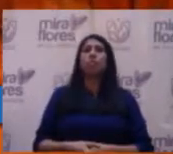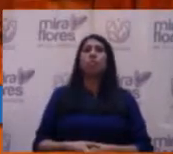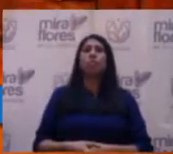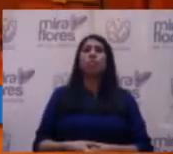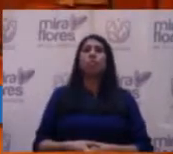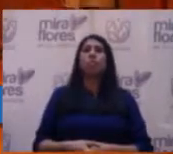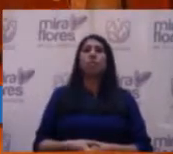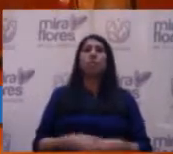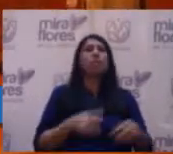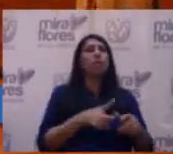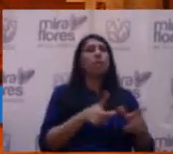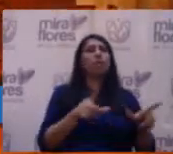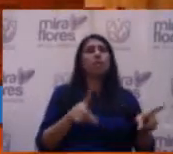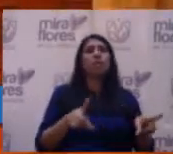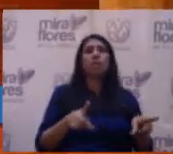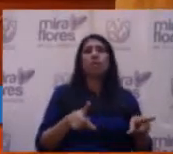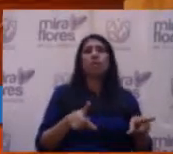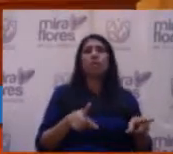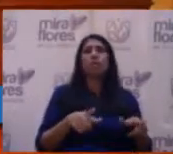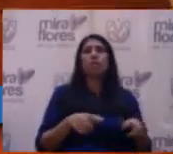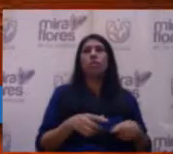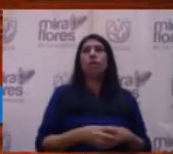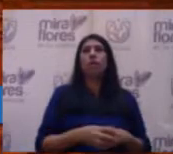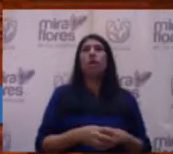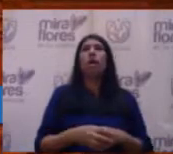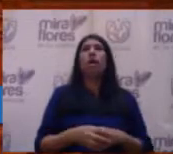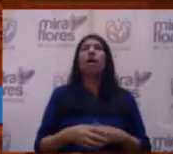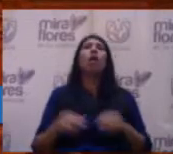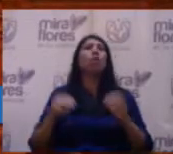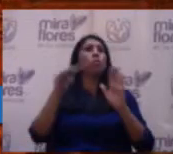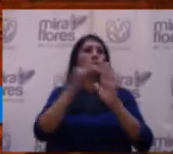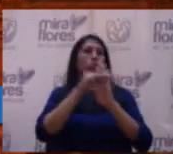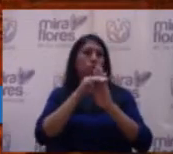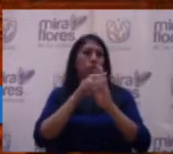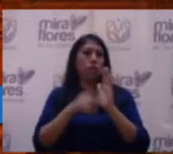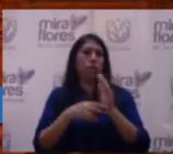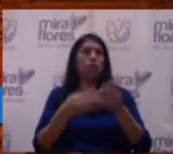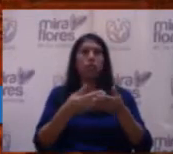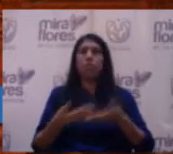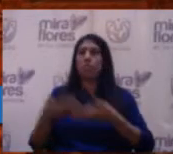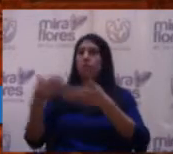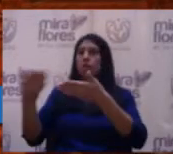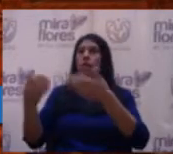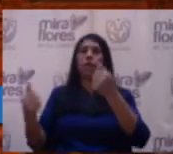En el despacho, señor alcalde, hay un memorándum emitido por la gerencia